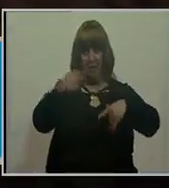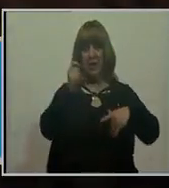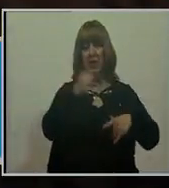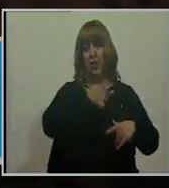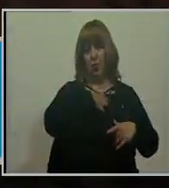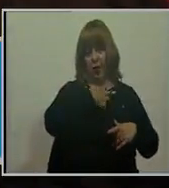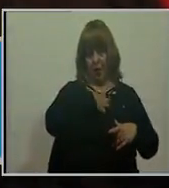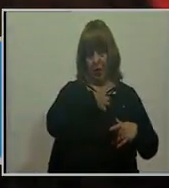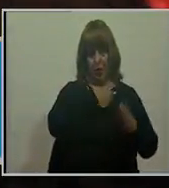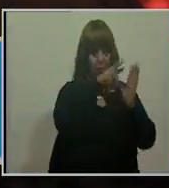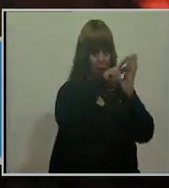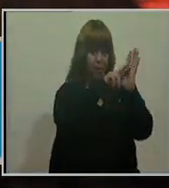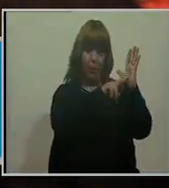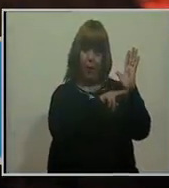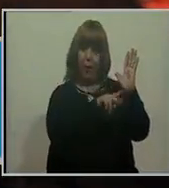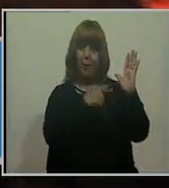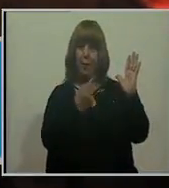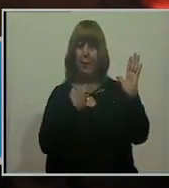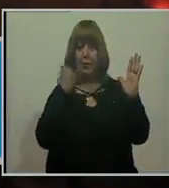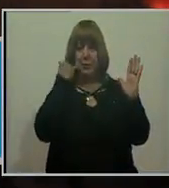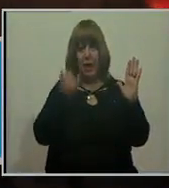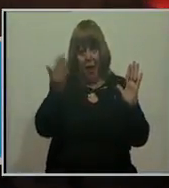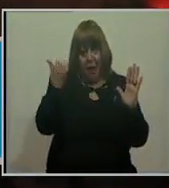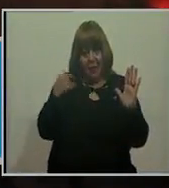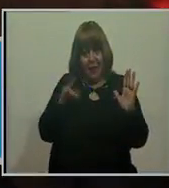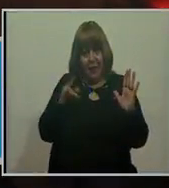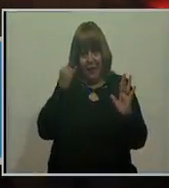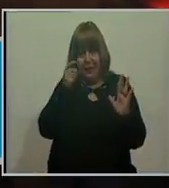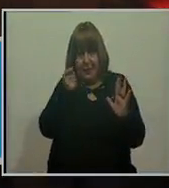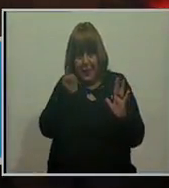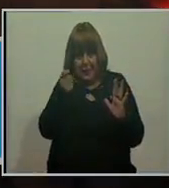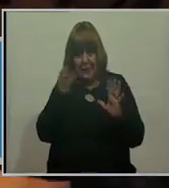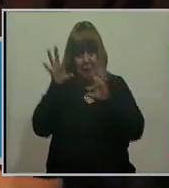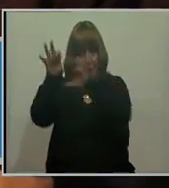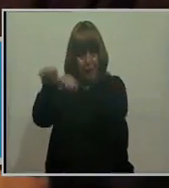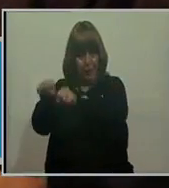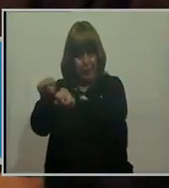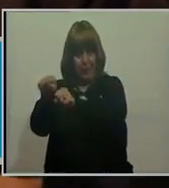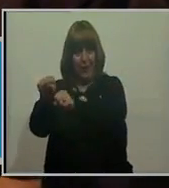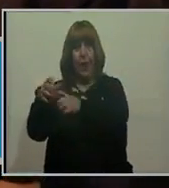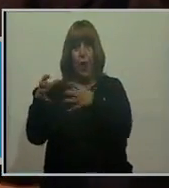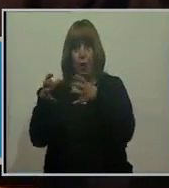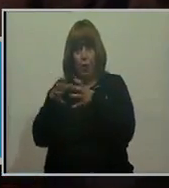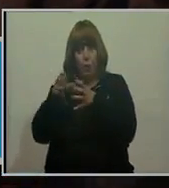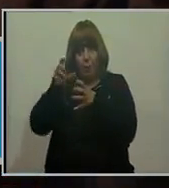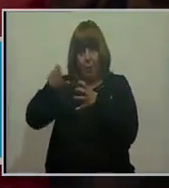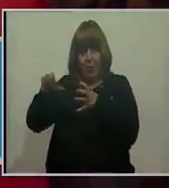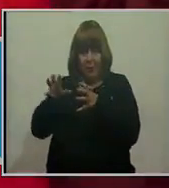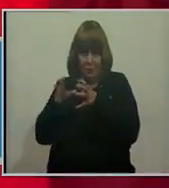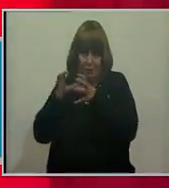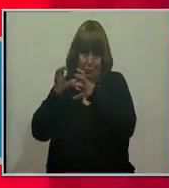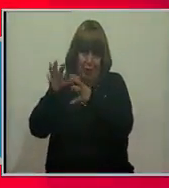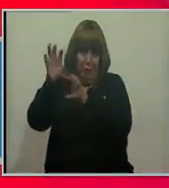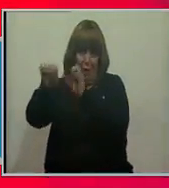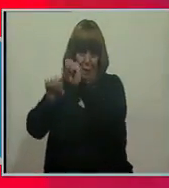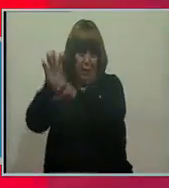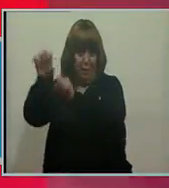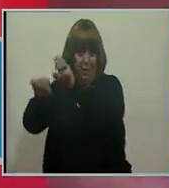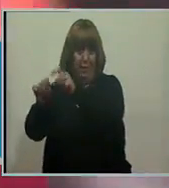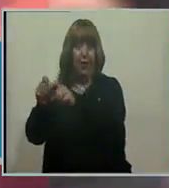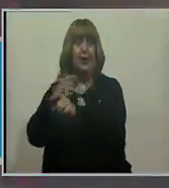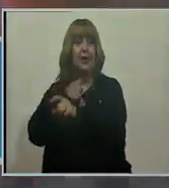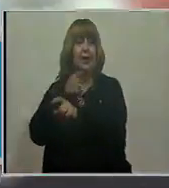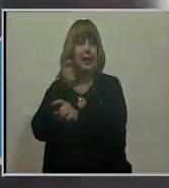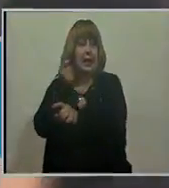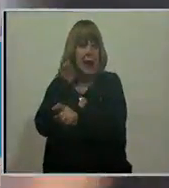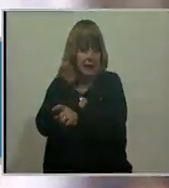del programa habitacional llegó después de un intento de usurpación. Un grupo de personas se proponía ocupar ilegalmente un sector del